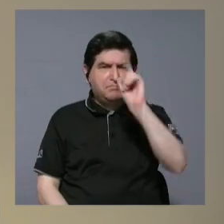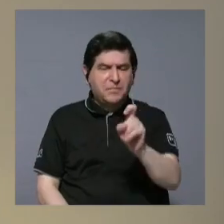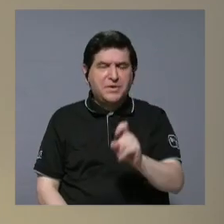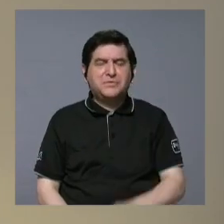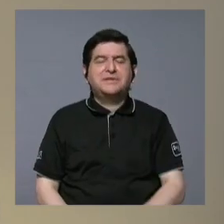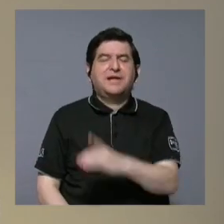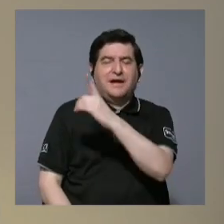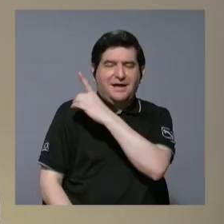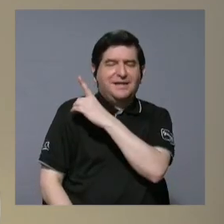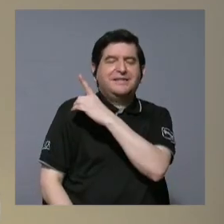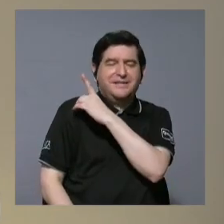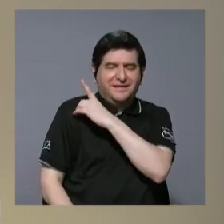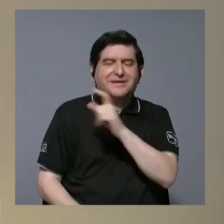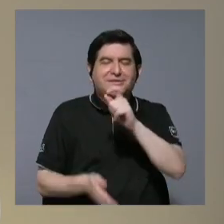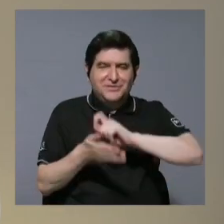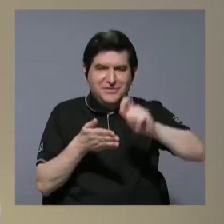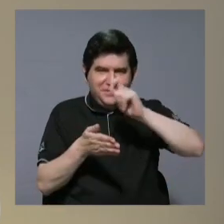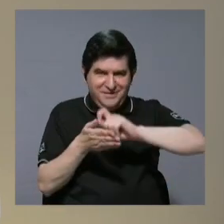director de la escuela